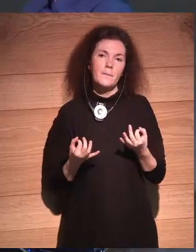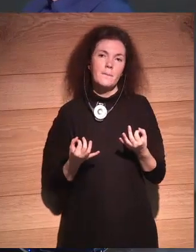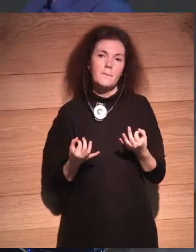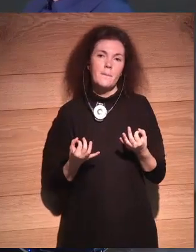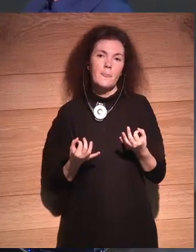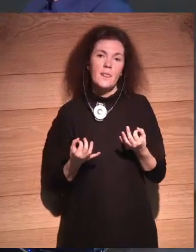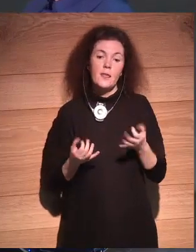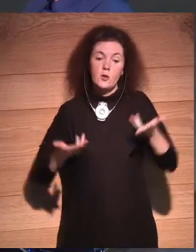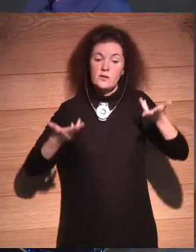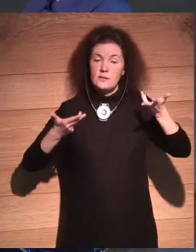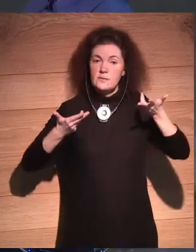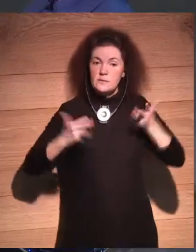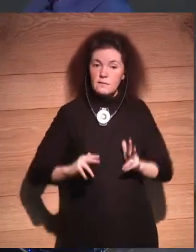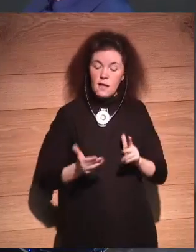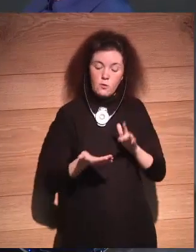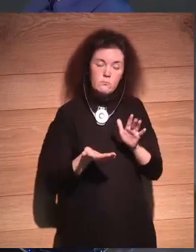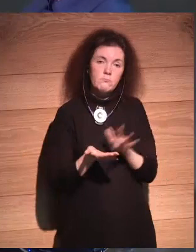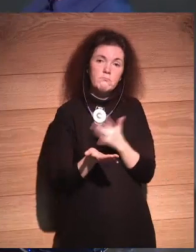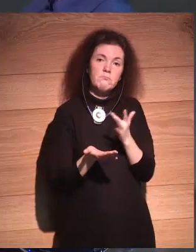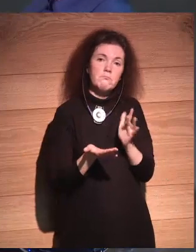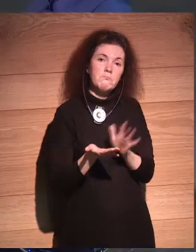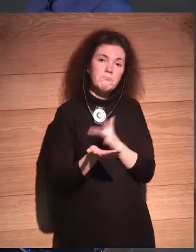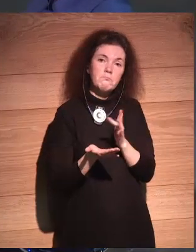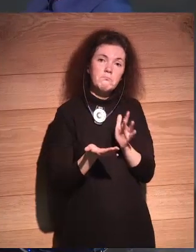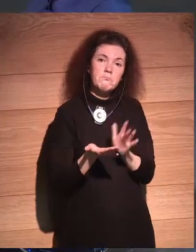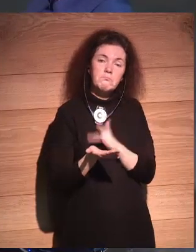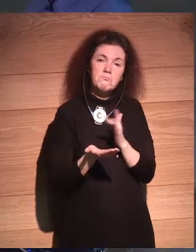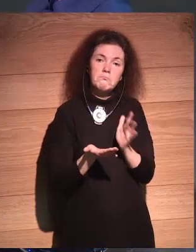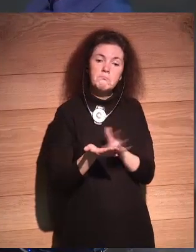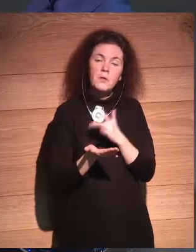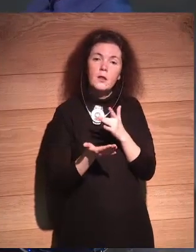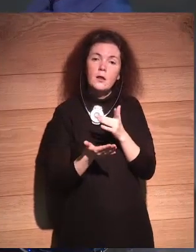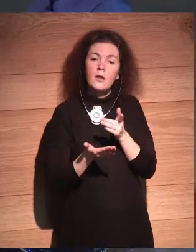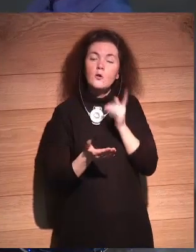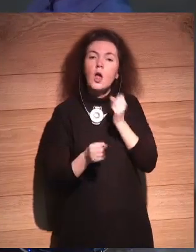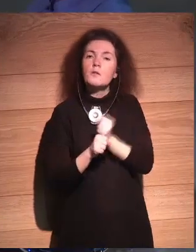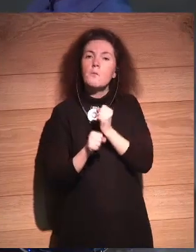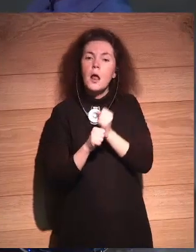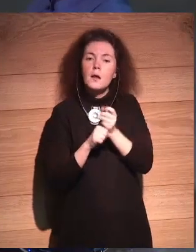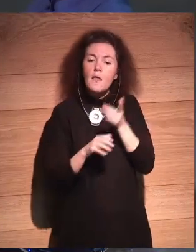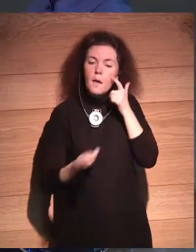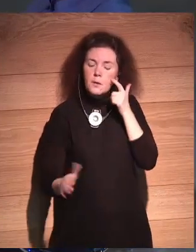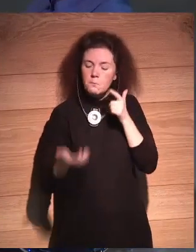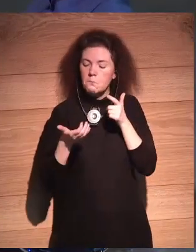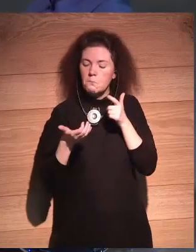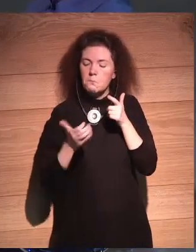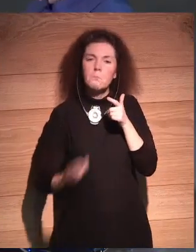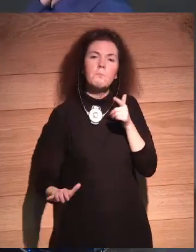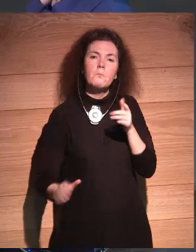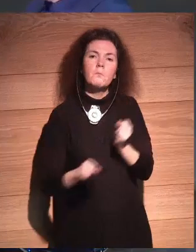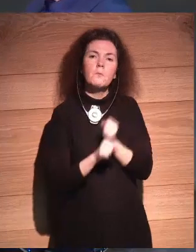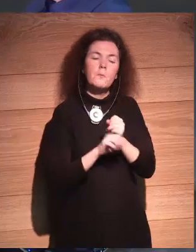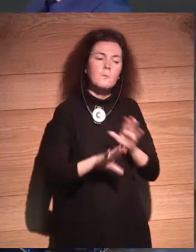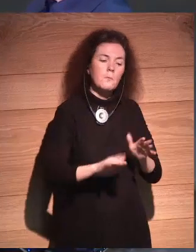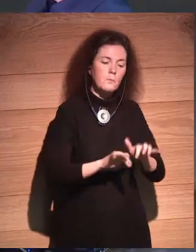es estar ahí sentado todo el rato, pasando el dedo, y luego vamos a trabajar, no podemos mirar el móvil, a ver si tenemos un match.